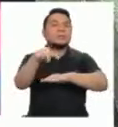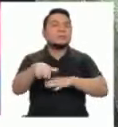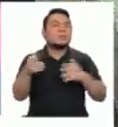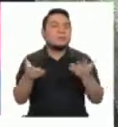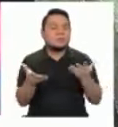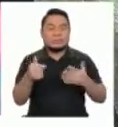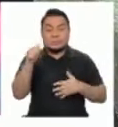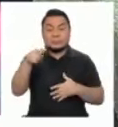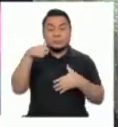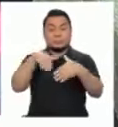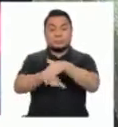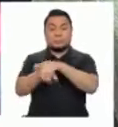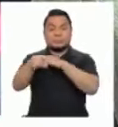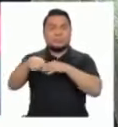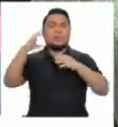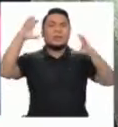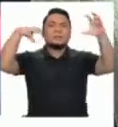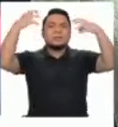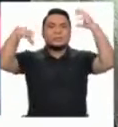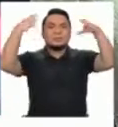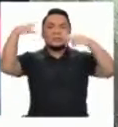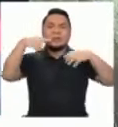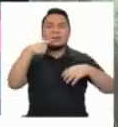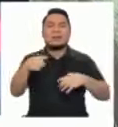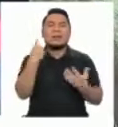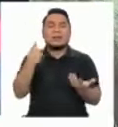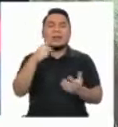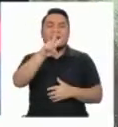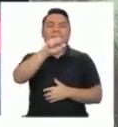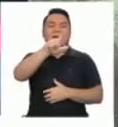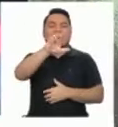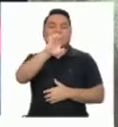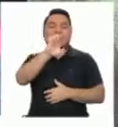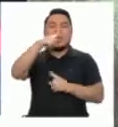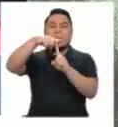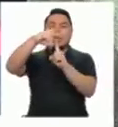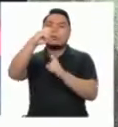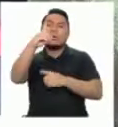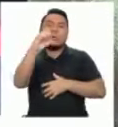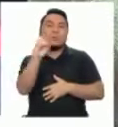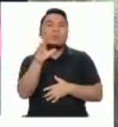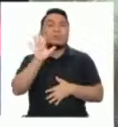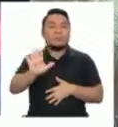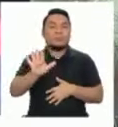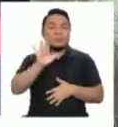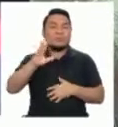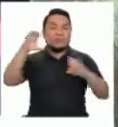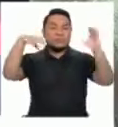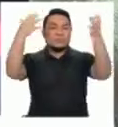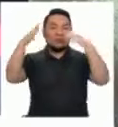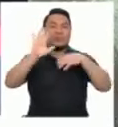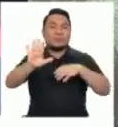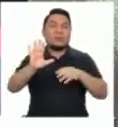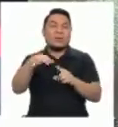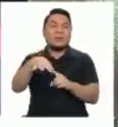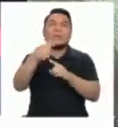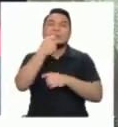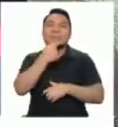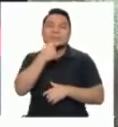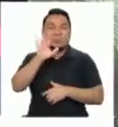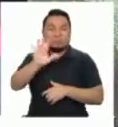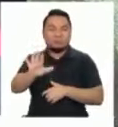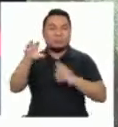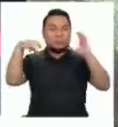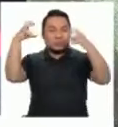Estamos dentro de la discoteca Downtown Vale Todo, una de las discotecas emblemáticas de la ciudad, porque el estado de